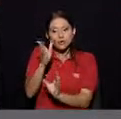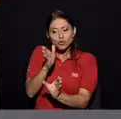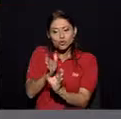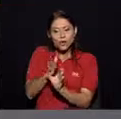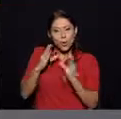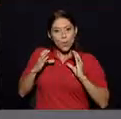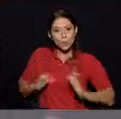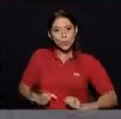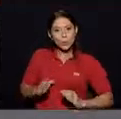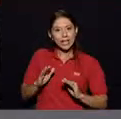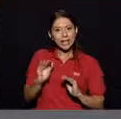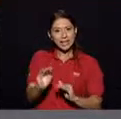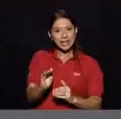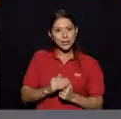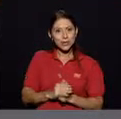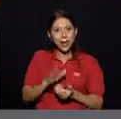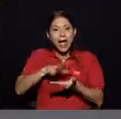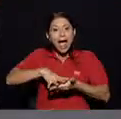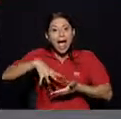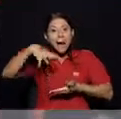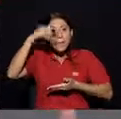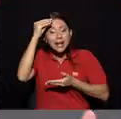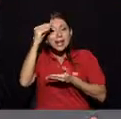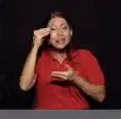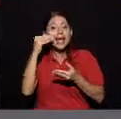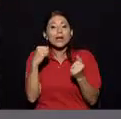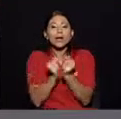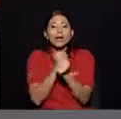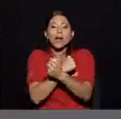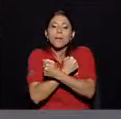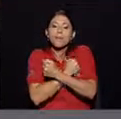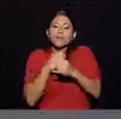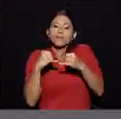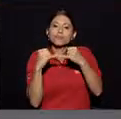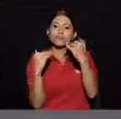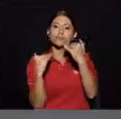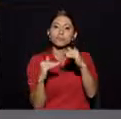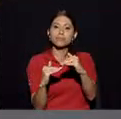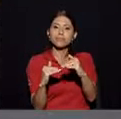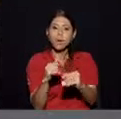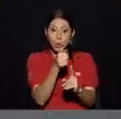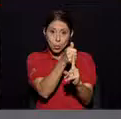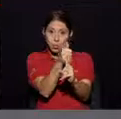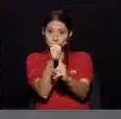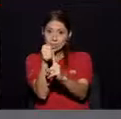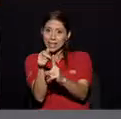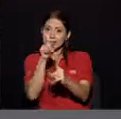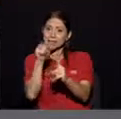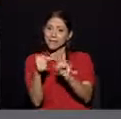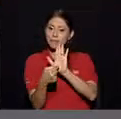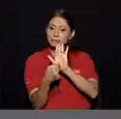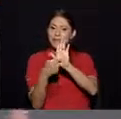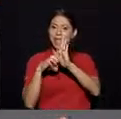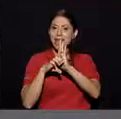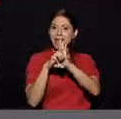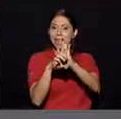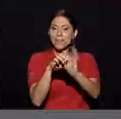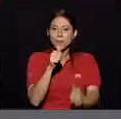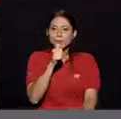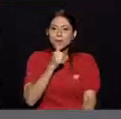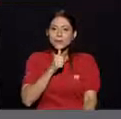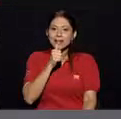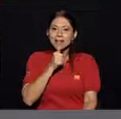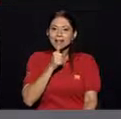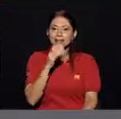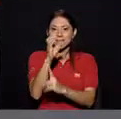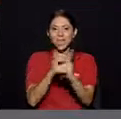ni multiplicándonos, yo lo decía el otro día, ni teniendo 50,000 funcionarios en el PANI, vamos a evitar esto, sí. O en la policía tendrían que tener también.